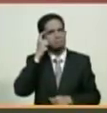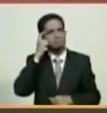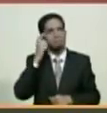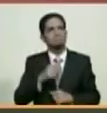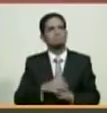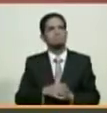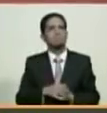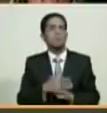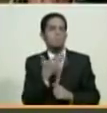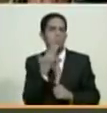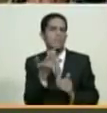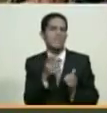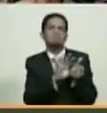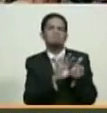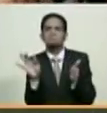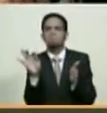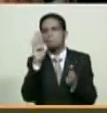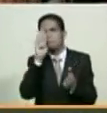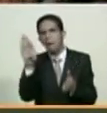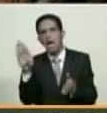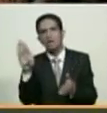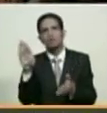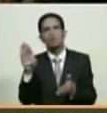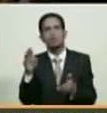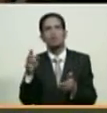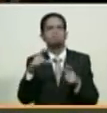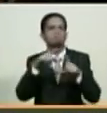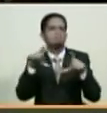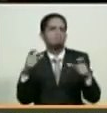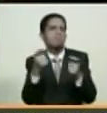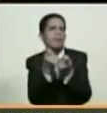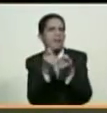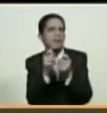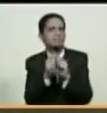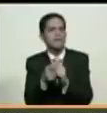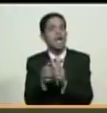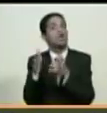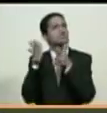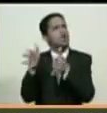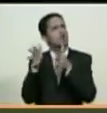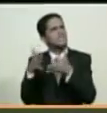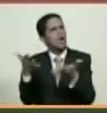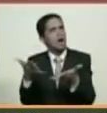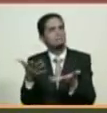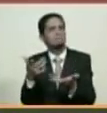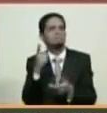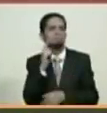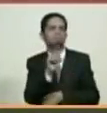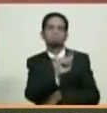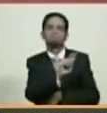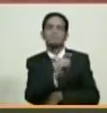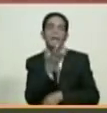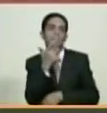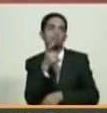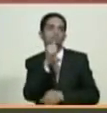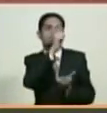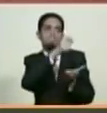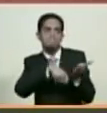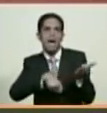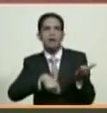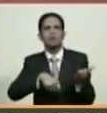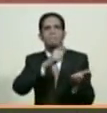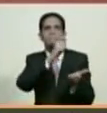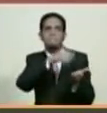digitales, pueden ir a retirar en el banco si así lo quisieran. En efectivo, Neto. Nuestra recomendación, ¿cuál es? Que hagan el pago digital, que es la recomendación que le hacemos a todo el mundo,